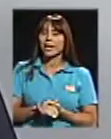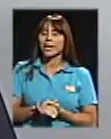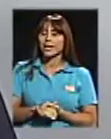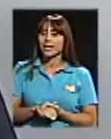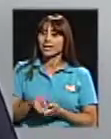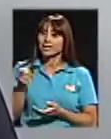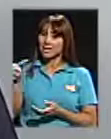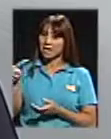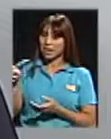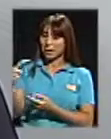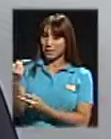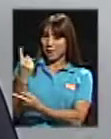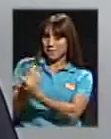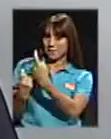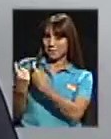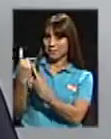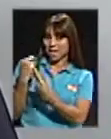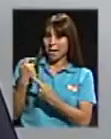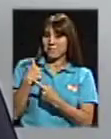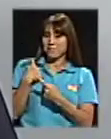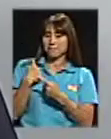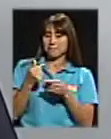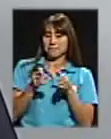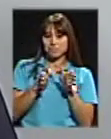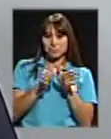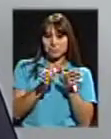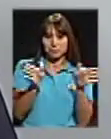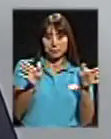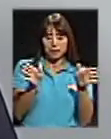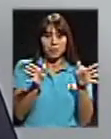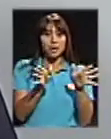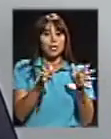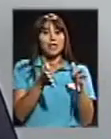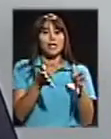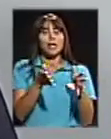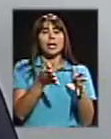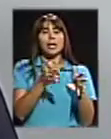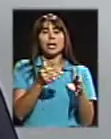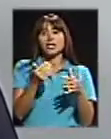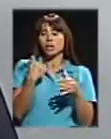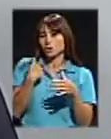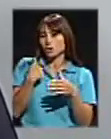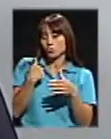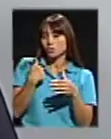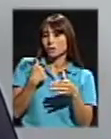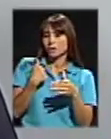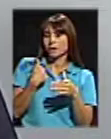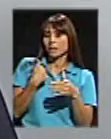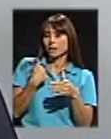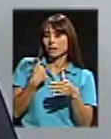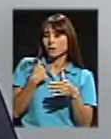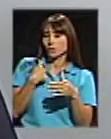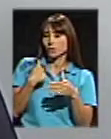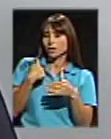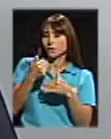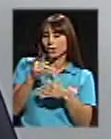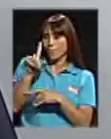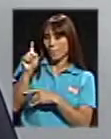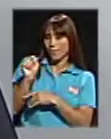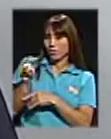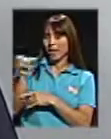me va a hacer algunas preguntas sobre el entorno global y yo le voy a preguntar luego sobre el contexto de